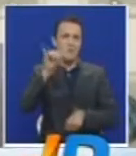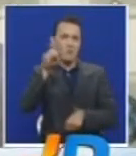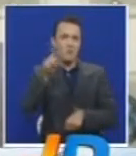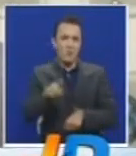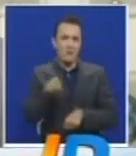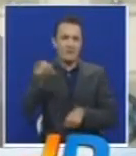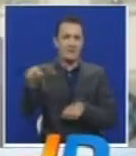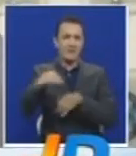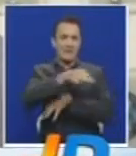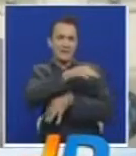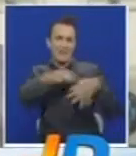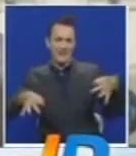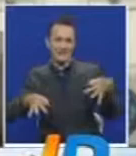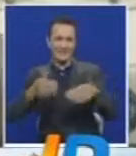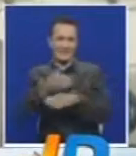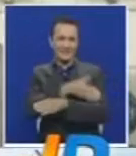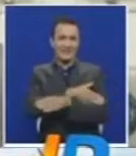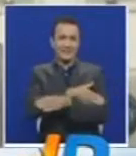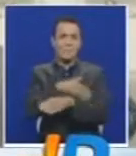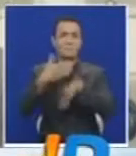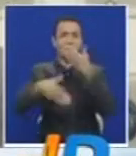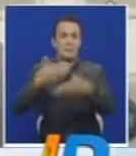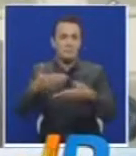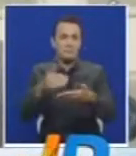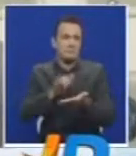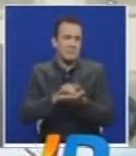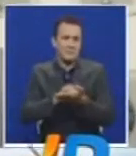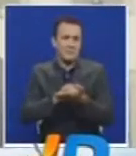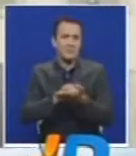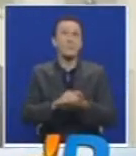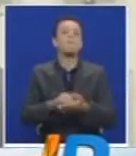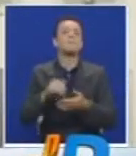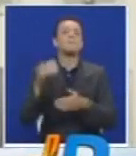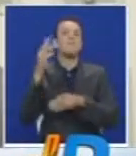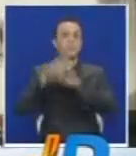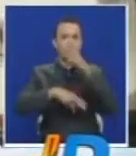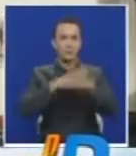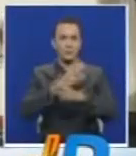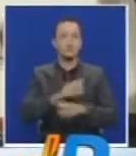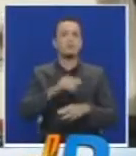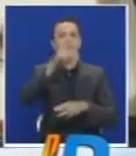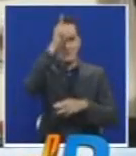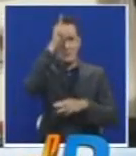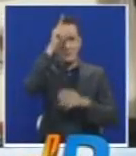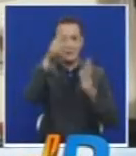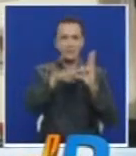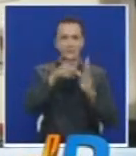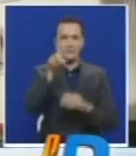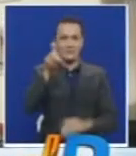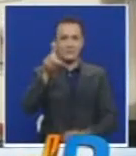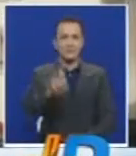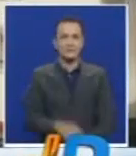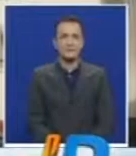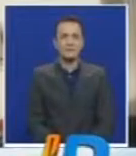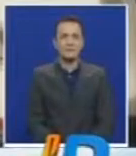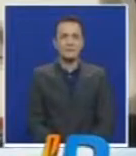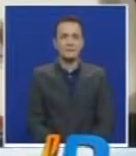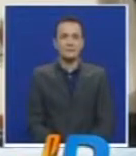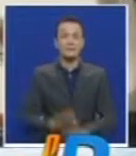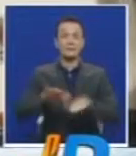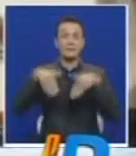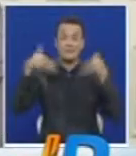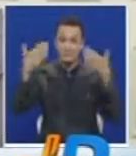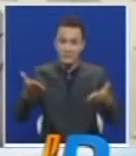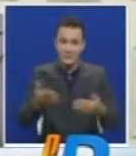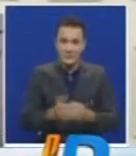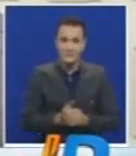que reemplace al Bolillo. Seguimos el proceso y clasificamos al Mundial de Alemania 2006. Luego de